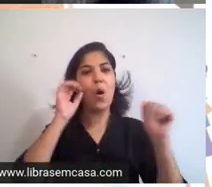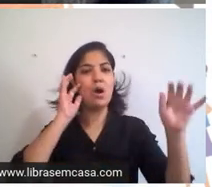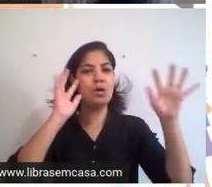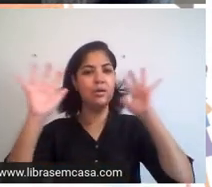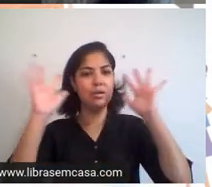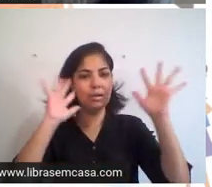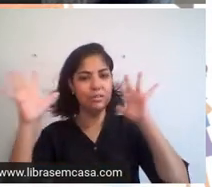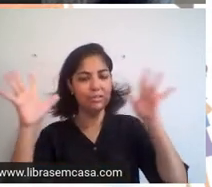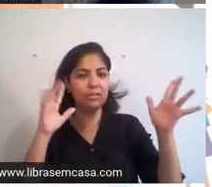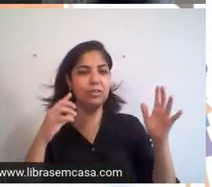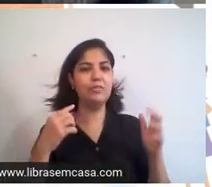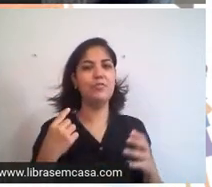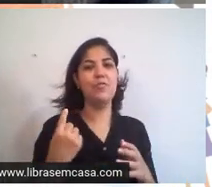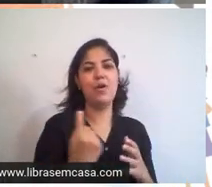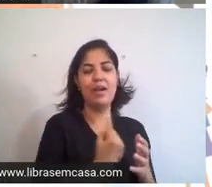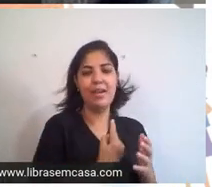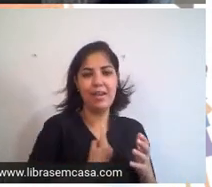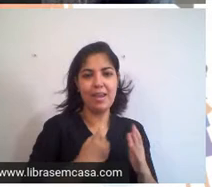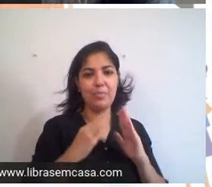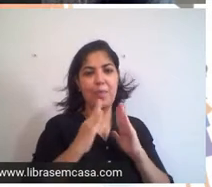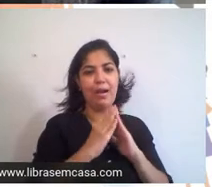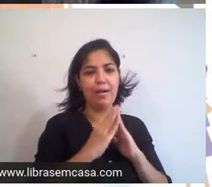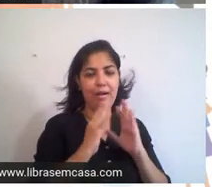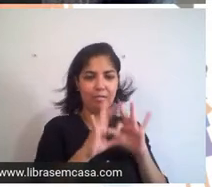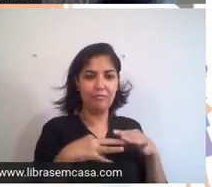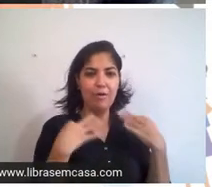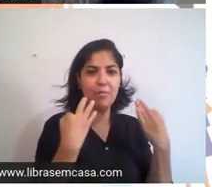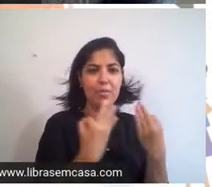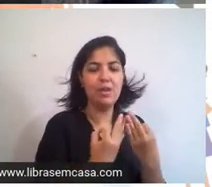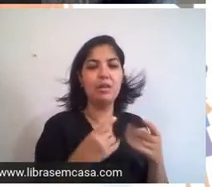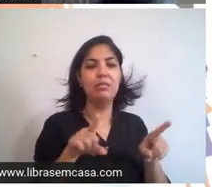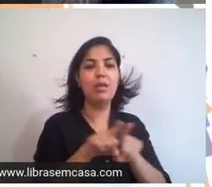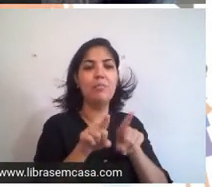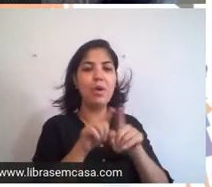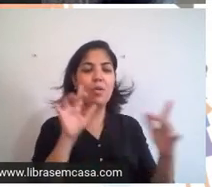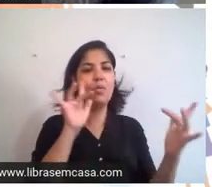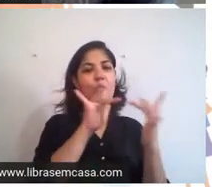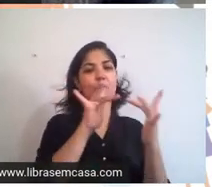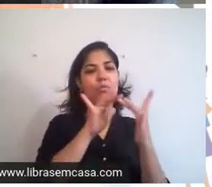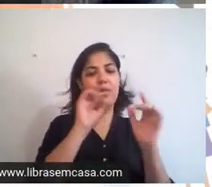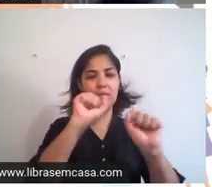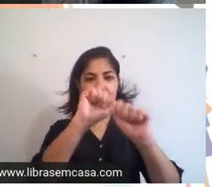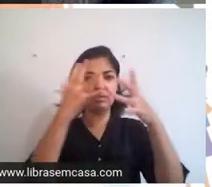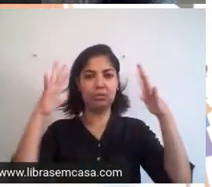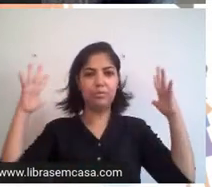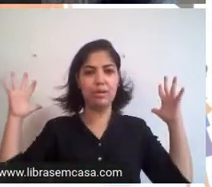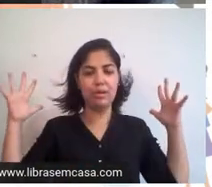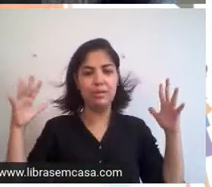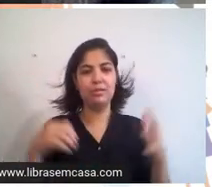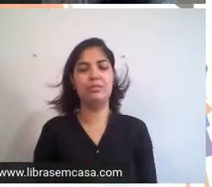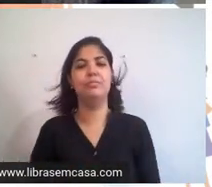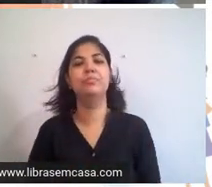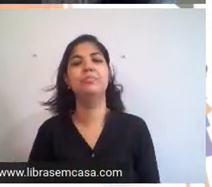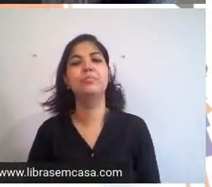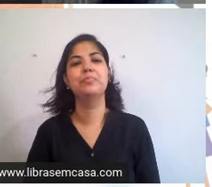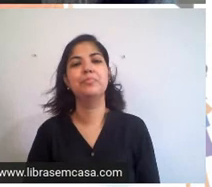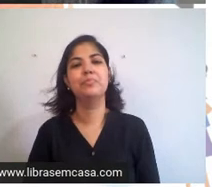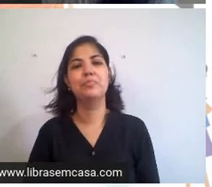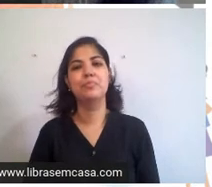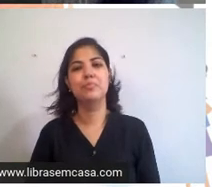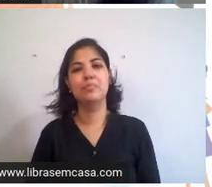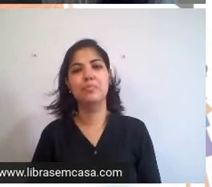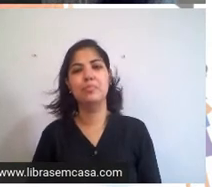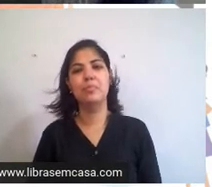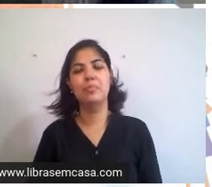sus casas. También en una salida y en un contacto con la naturaleza, que la comida sigue siendo eso, ¿no? Ese contacto con la naturaleza pasó a